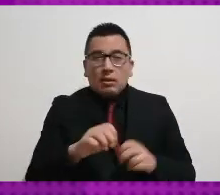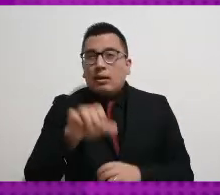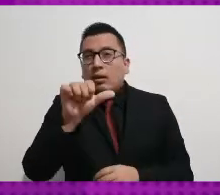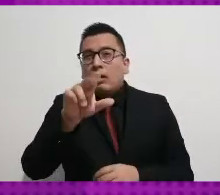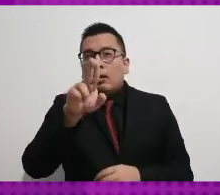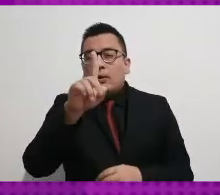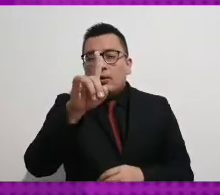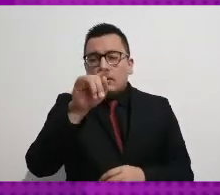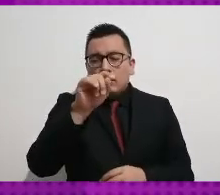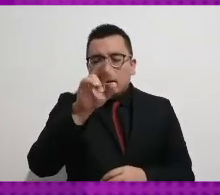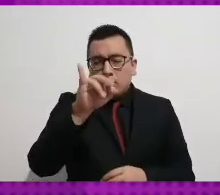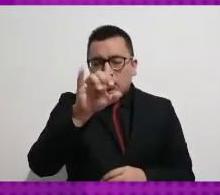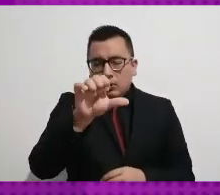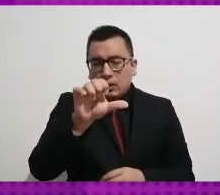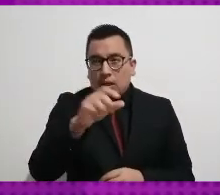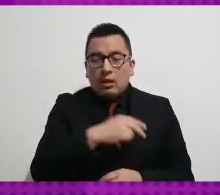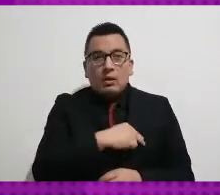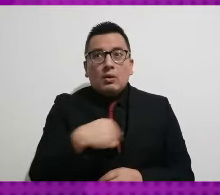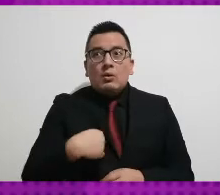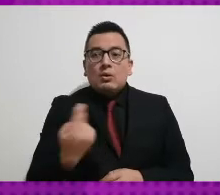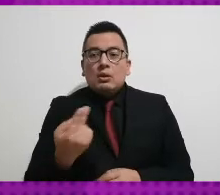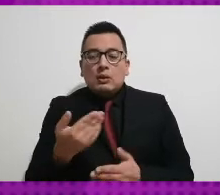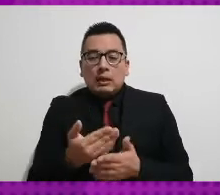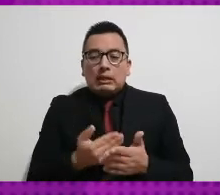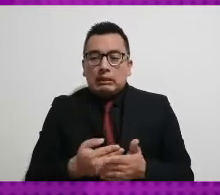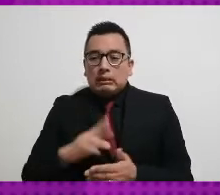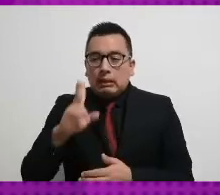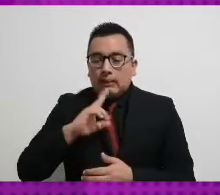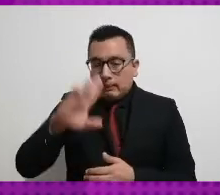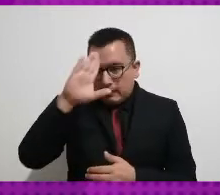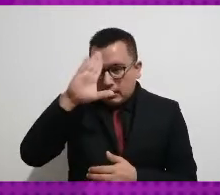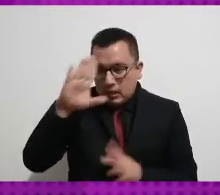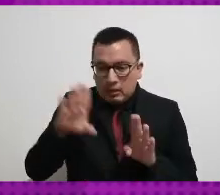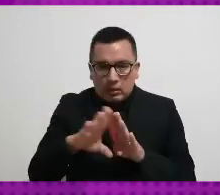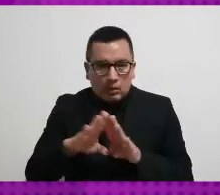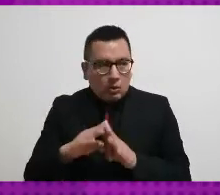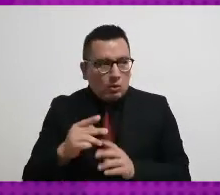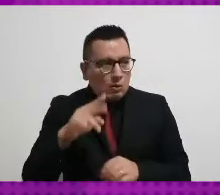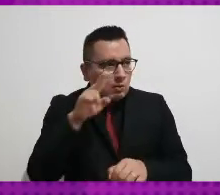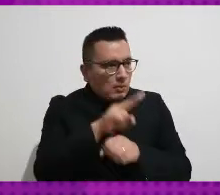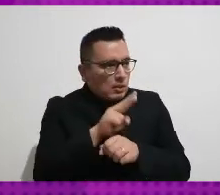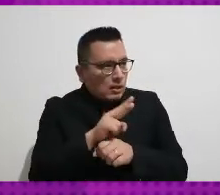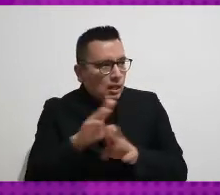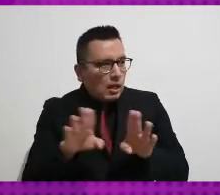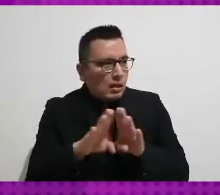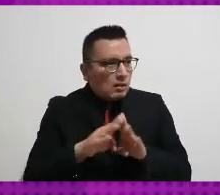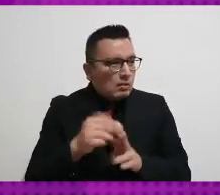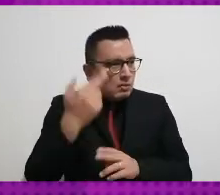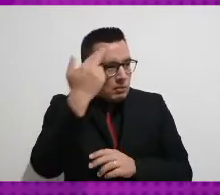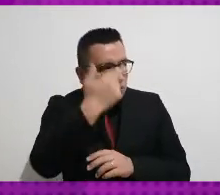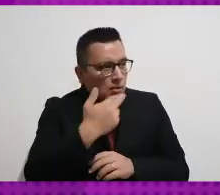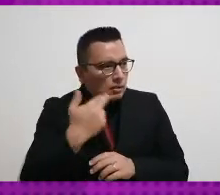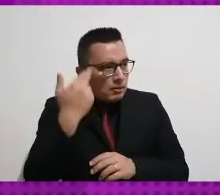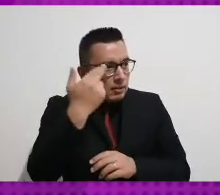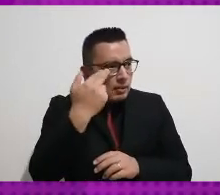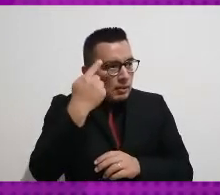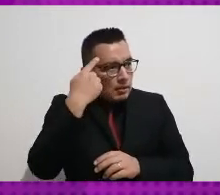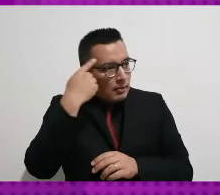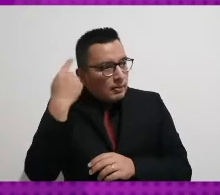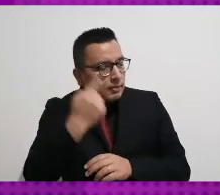planeamos cómo se va a llevar a cabo la revisión, cuál es el objeto específico que será